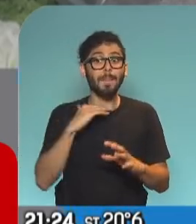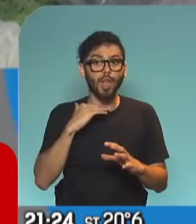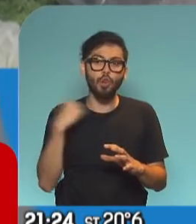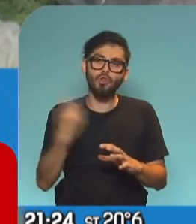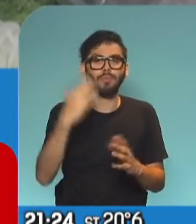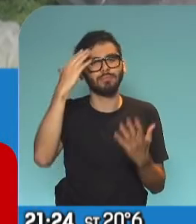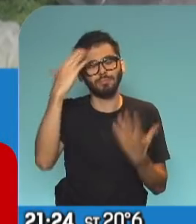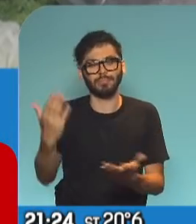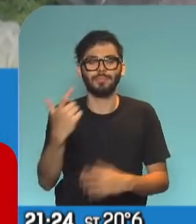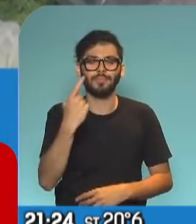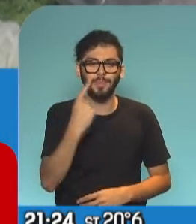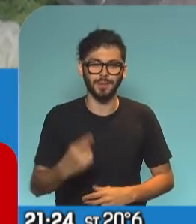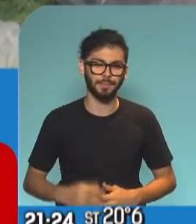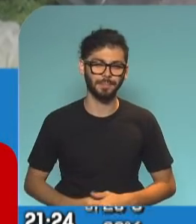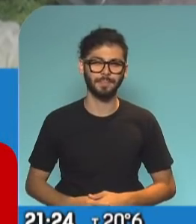recordaron